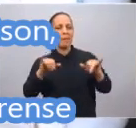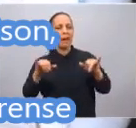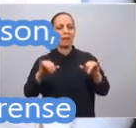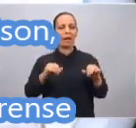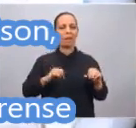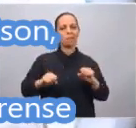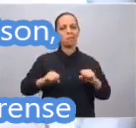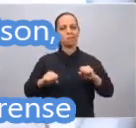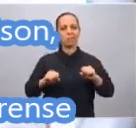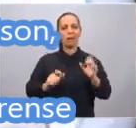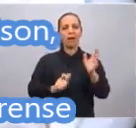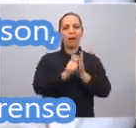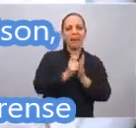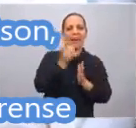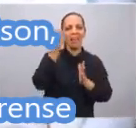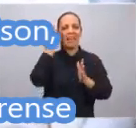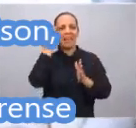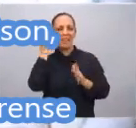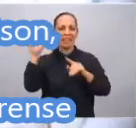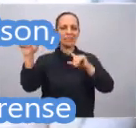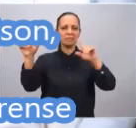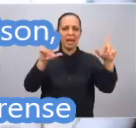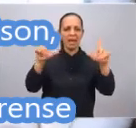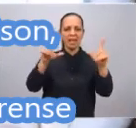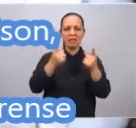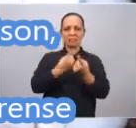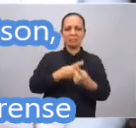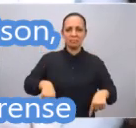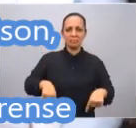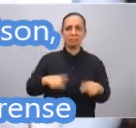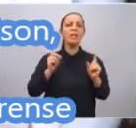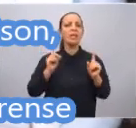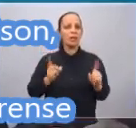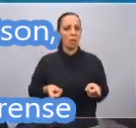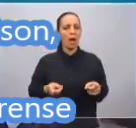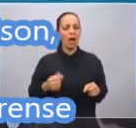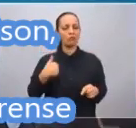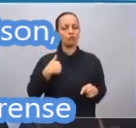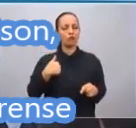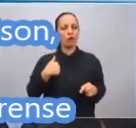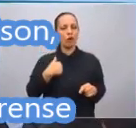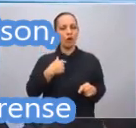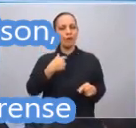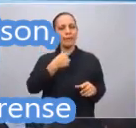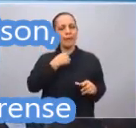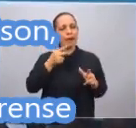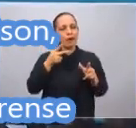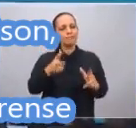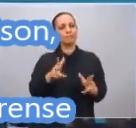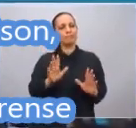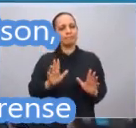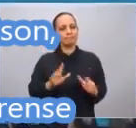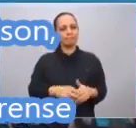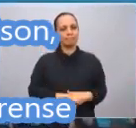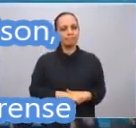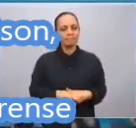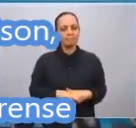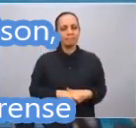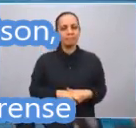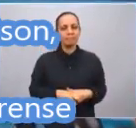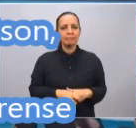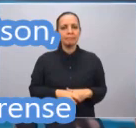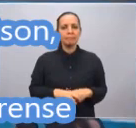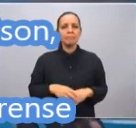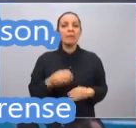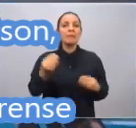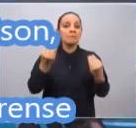redes y en los medios, en medio de todo eso, yo quiero destacar, sobre todo